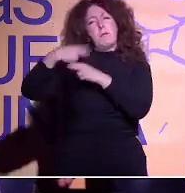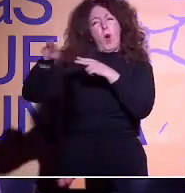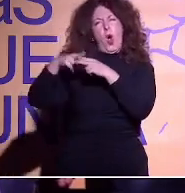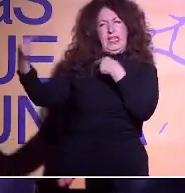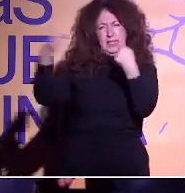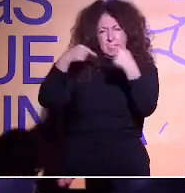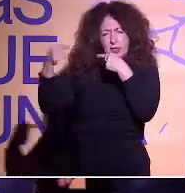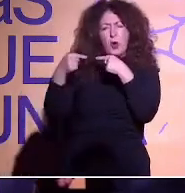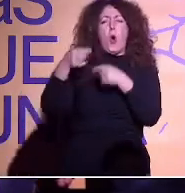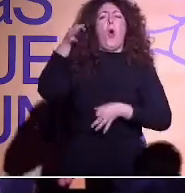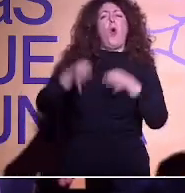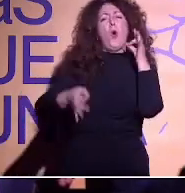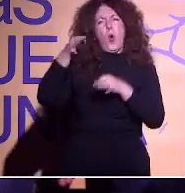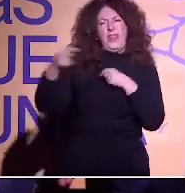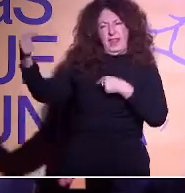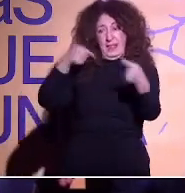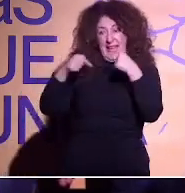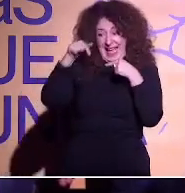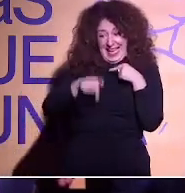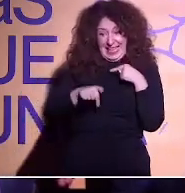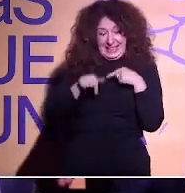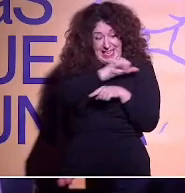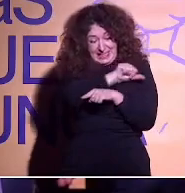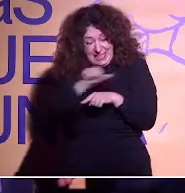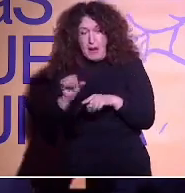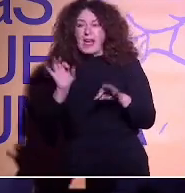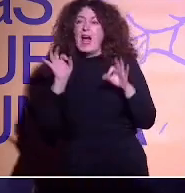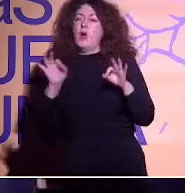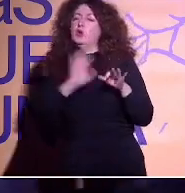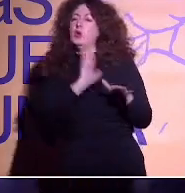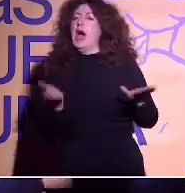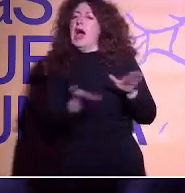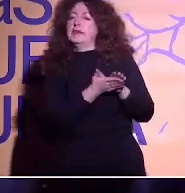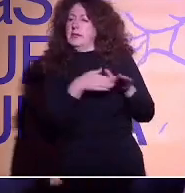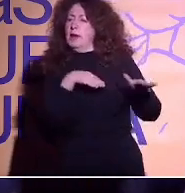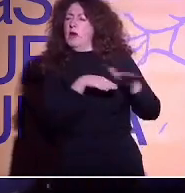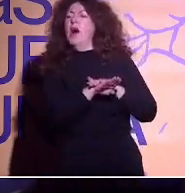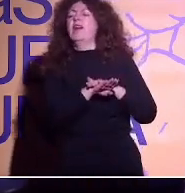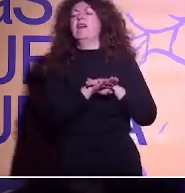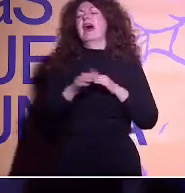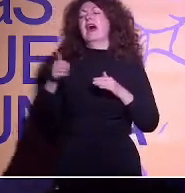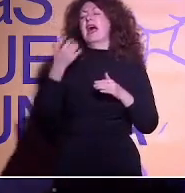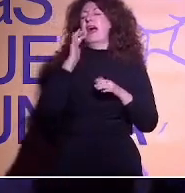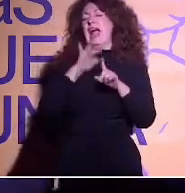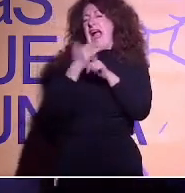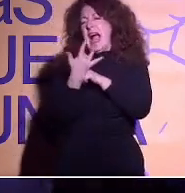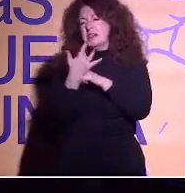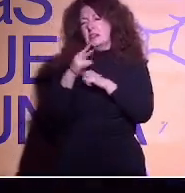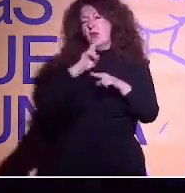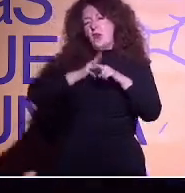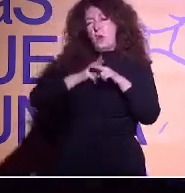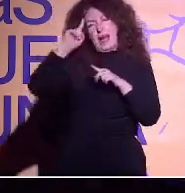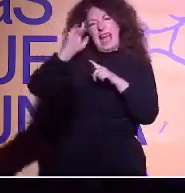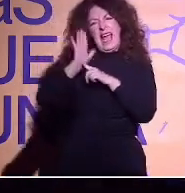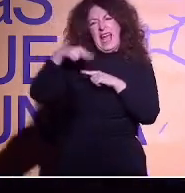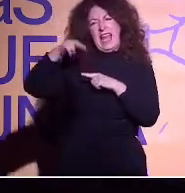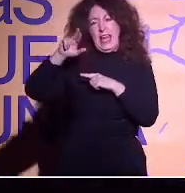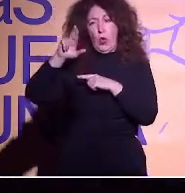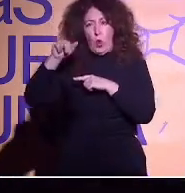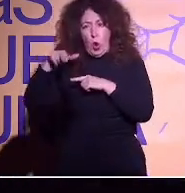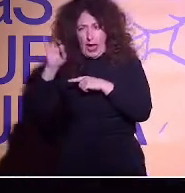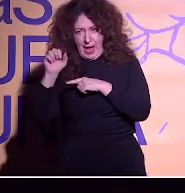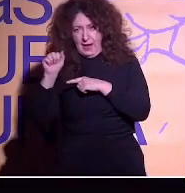esta misma semana se archiva el falso caso neurona quiero darle desde aquí mi abrazo más